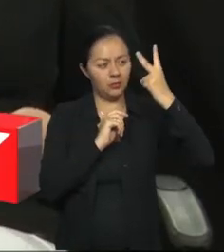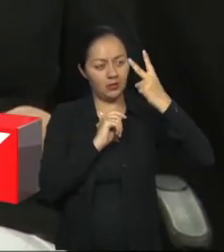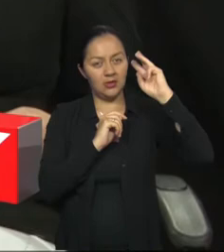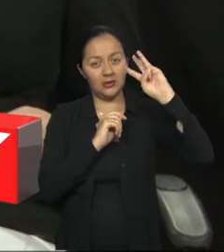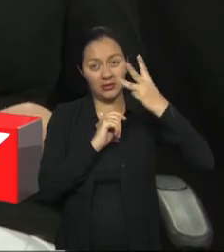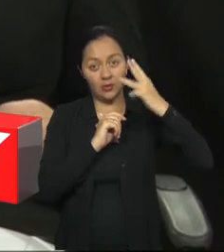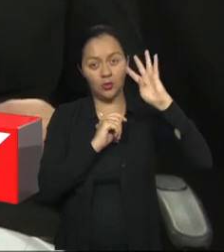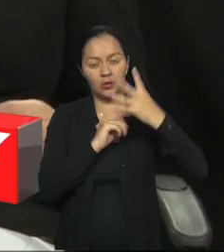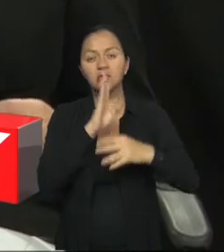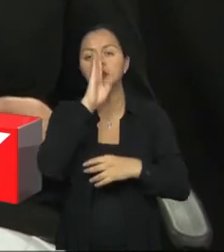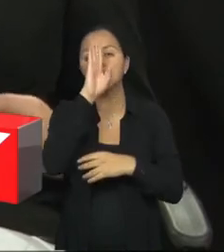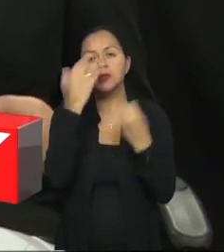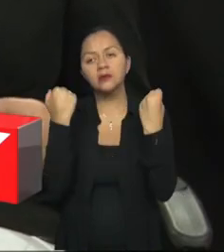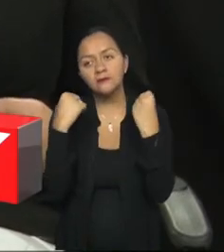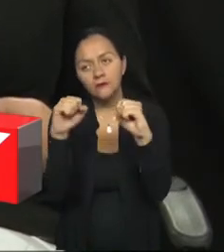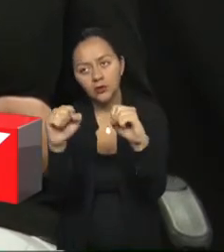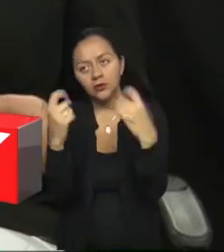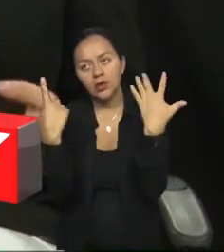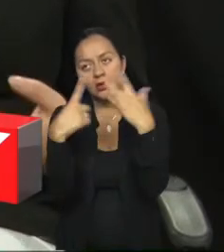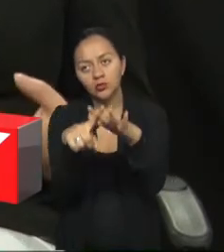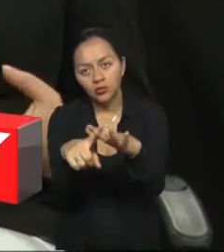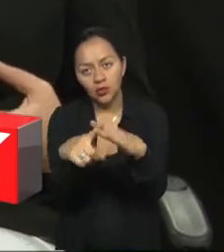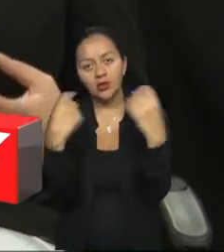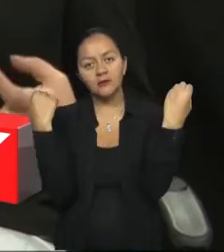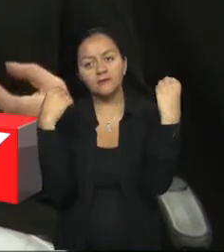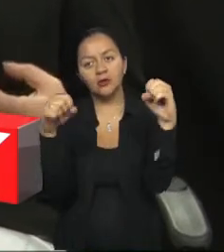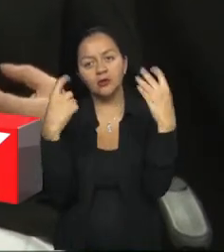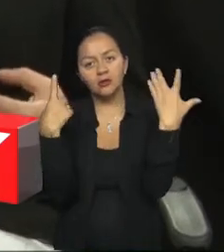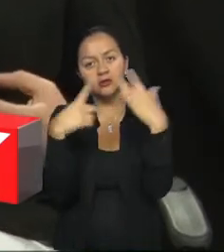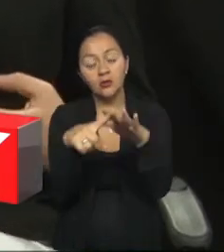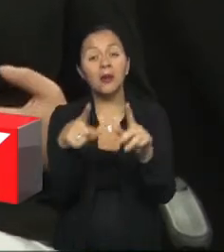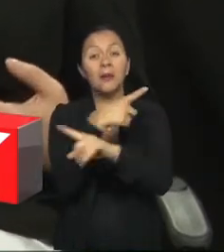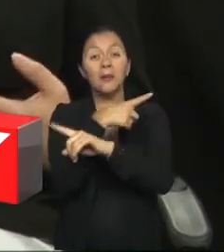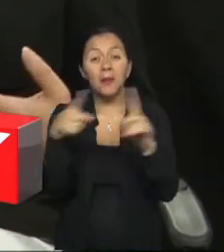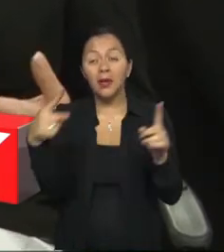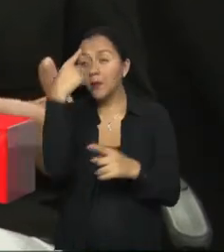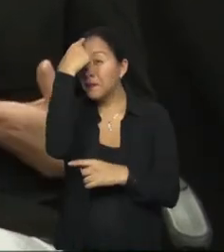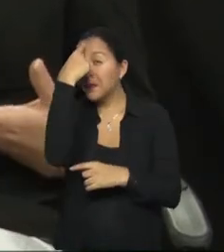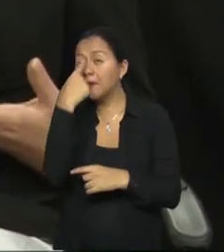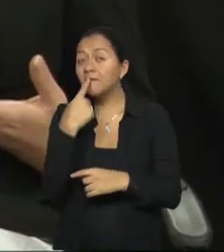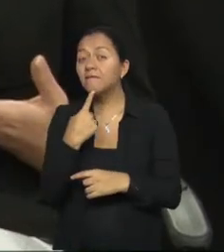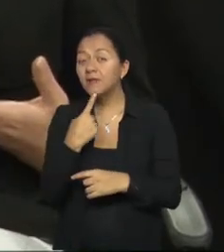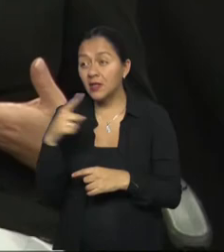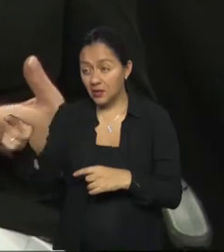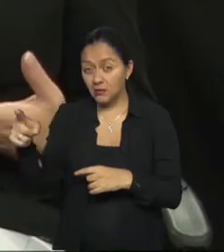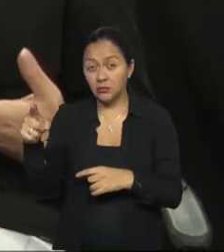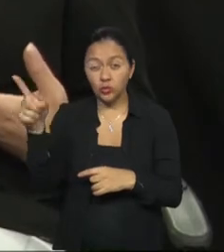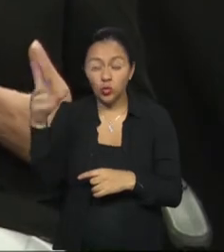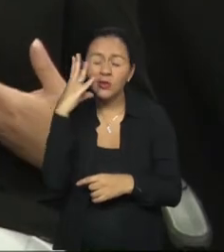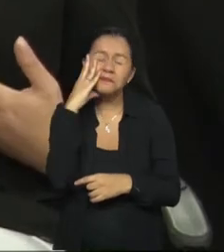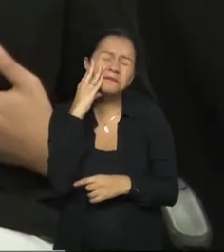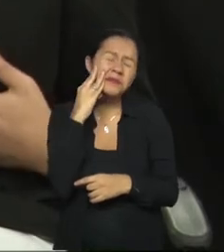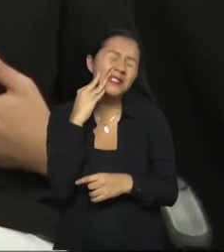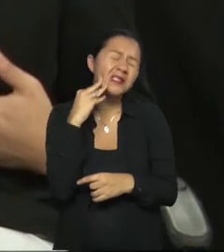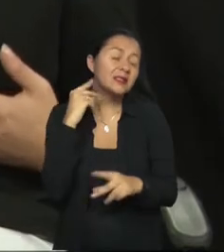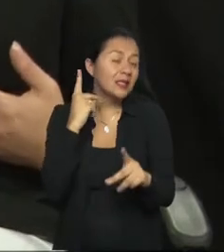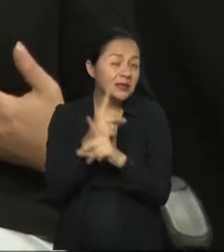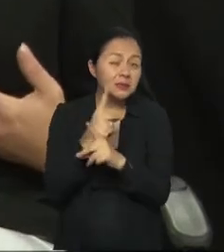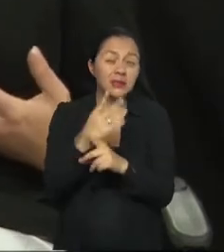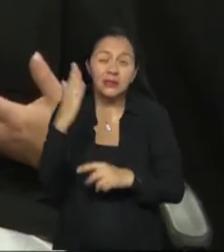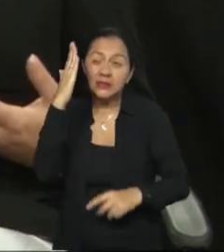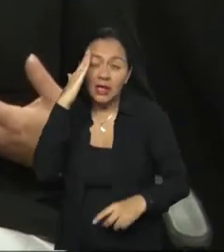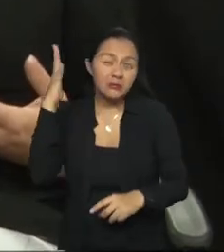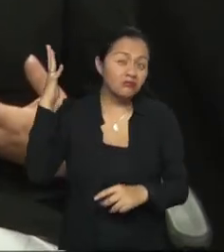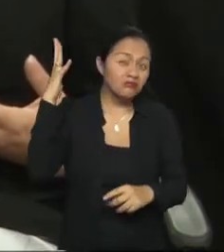inclusión, pero a veces el reto era encontrar un ponente con capacidad, con experiencia